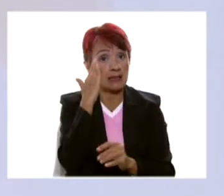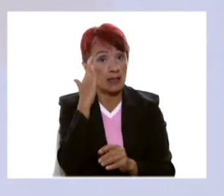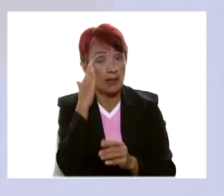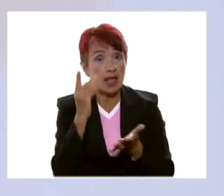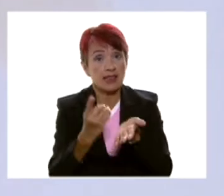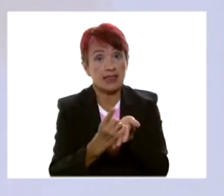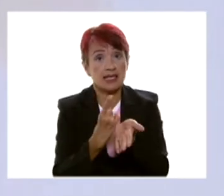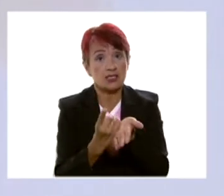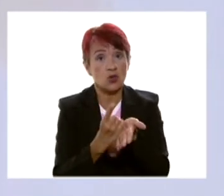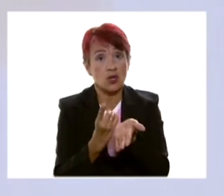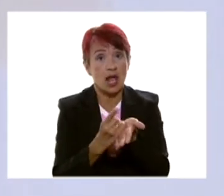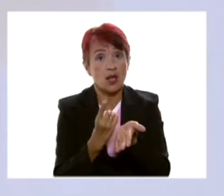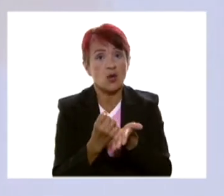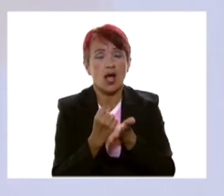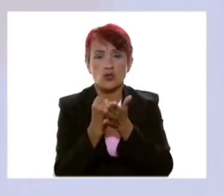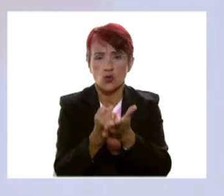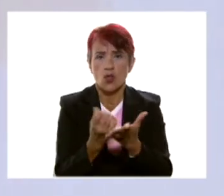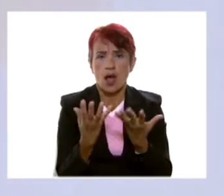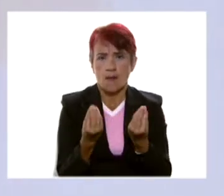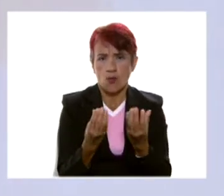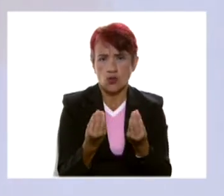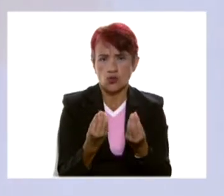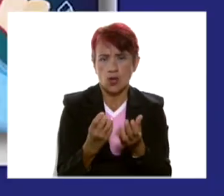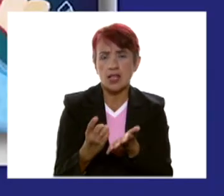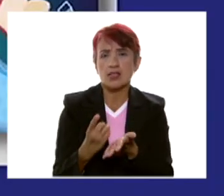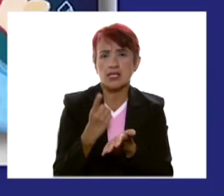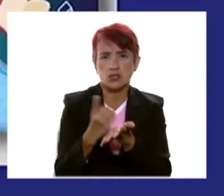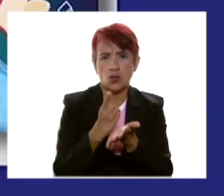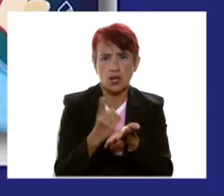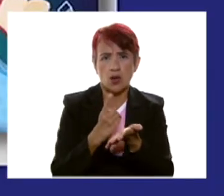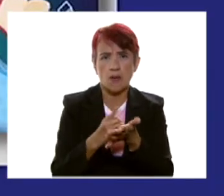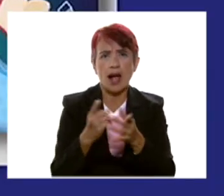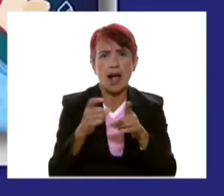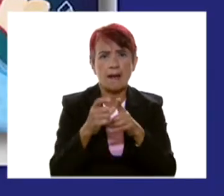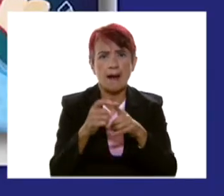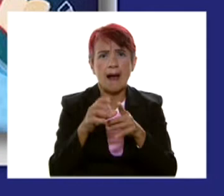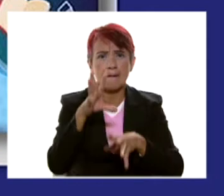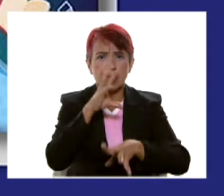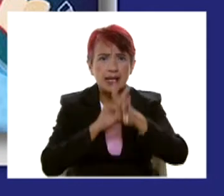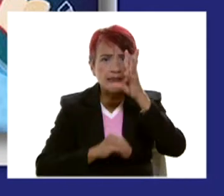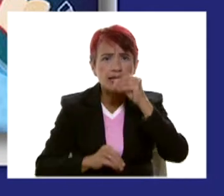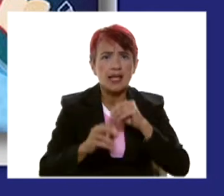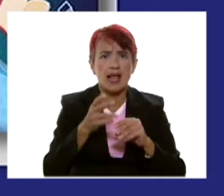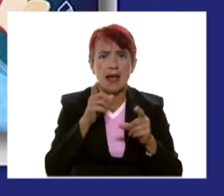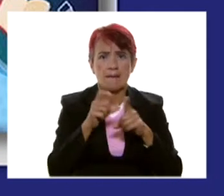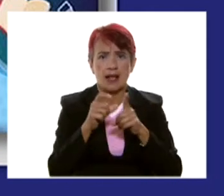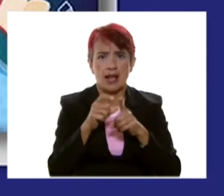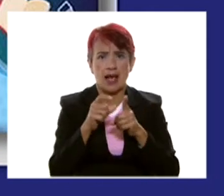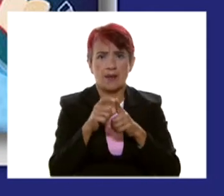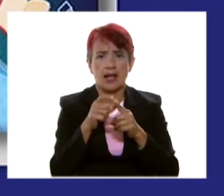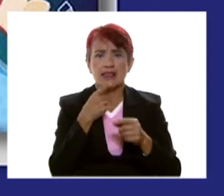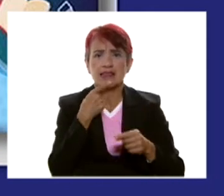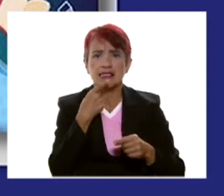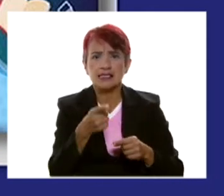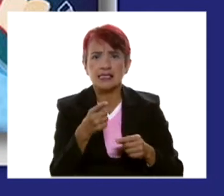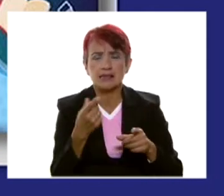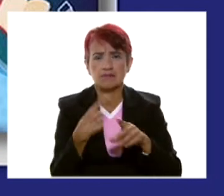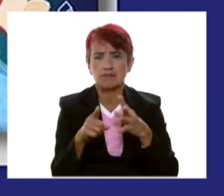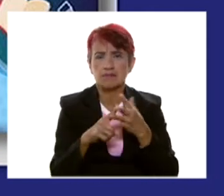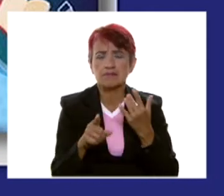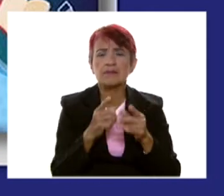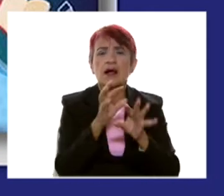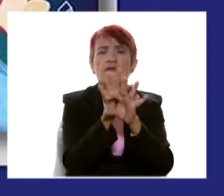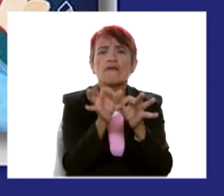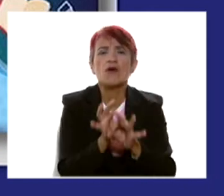diccionario también los ayuda mucho. El uso del diccionario les va a incrementar el vocabulario. La forma fácil